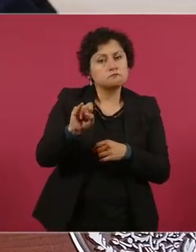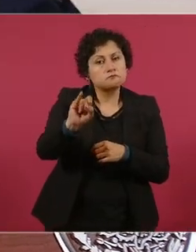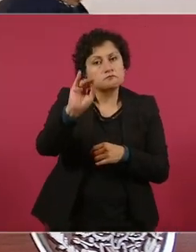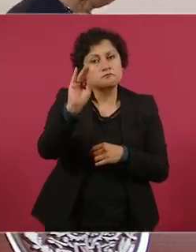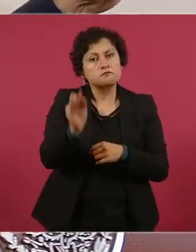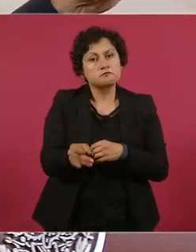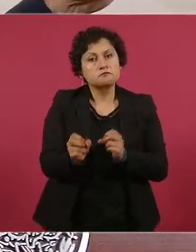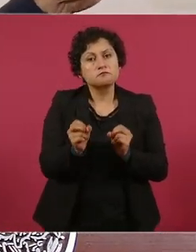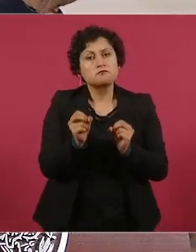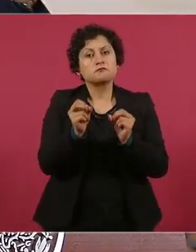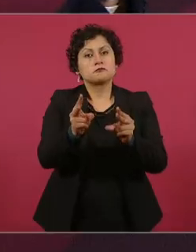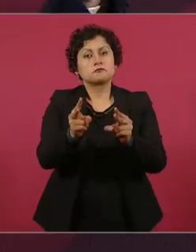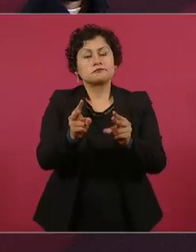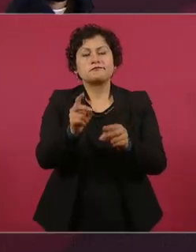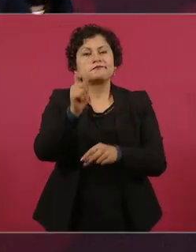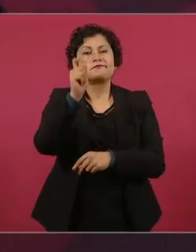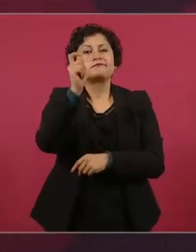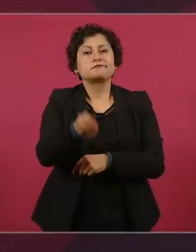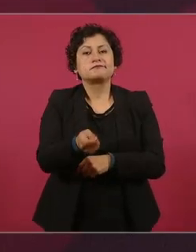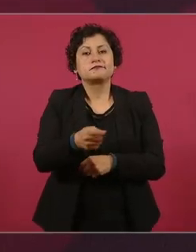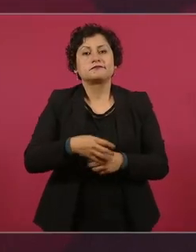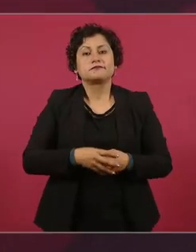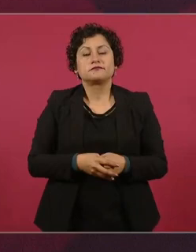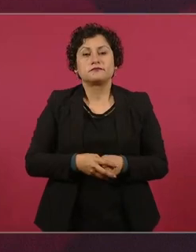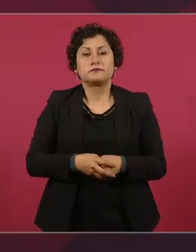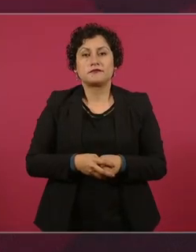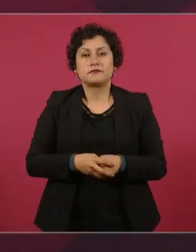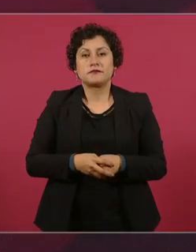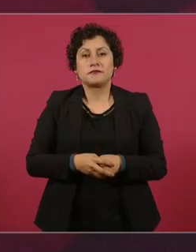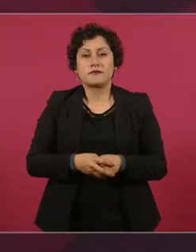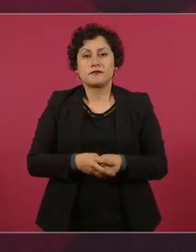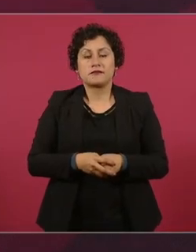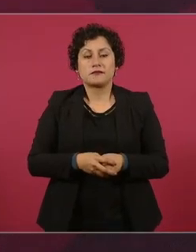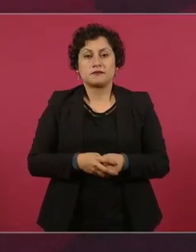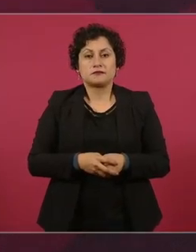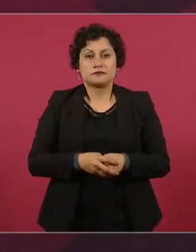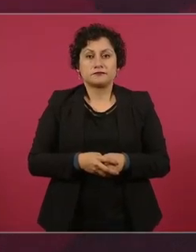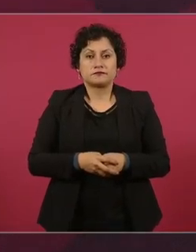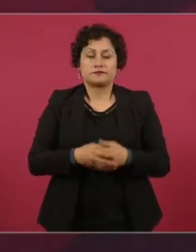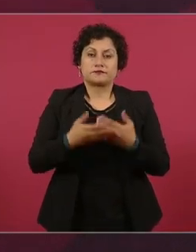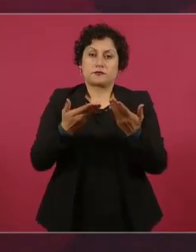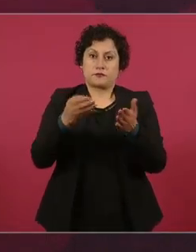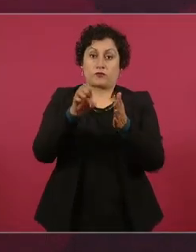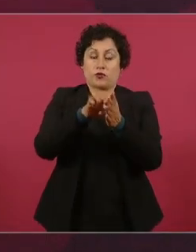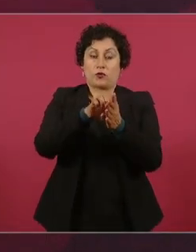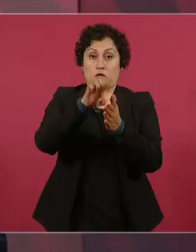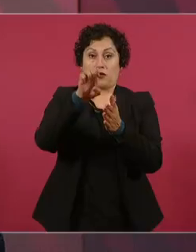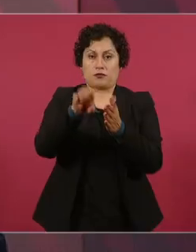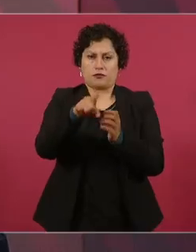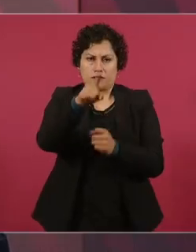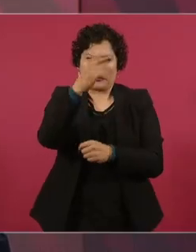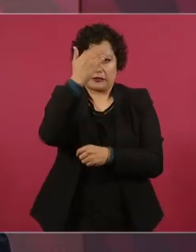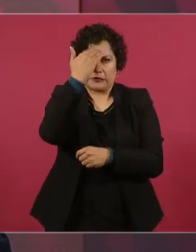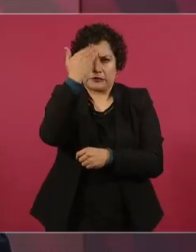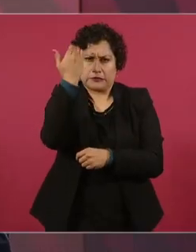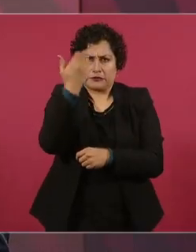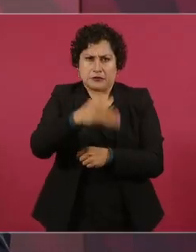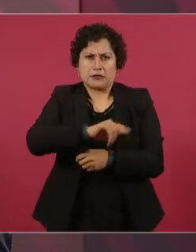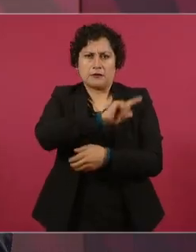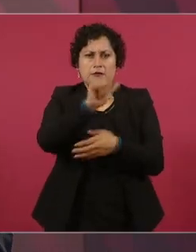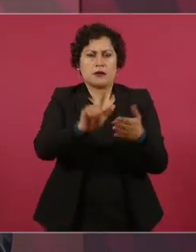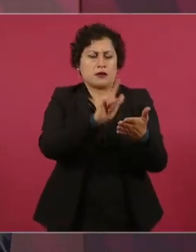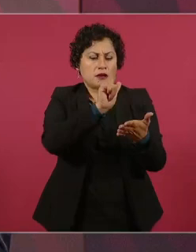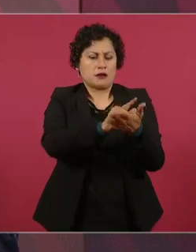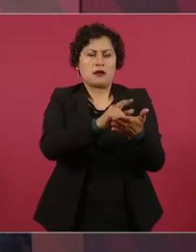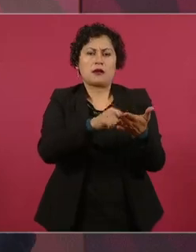como el presidente propone eternas cuando